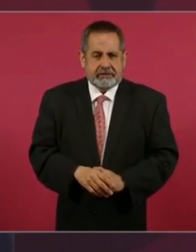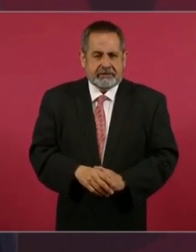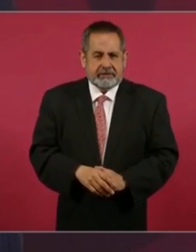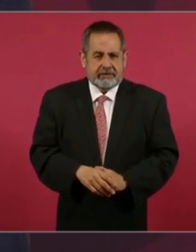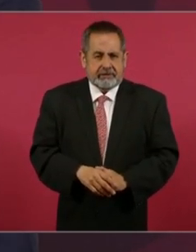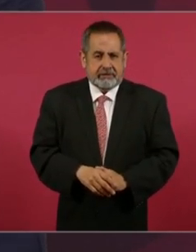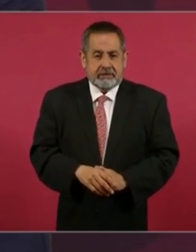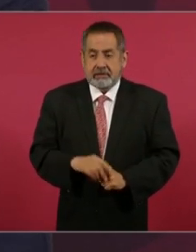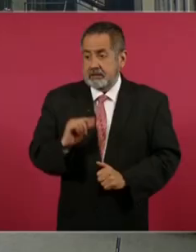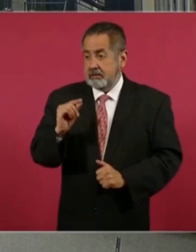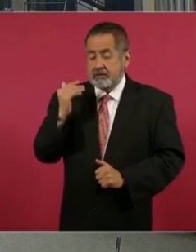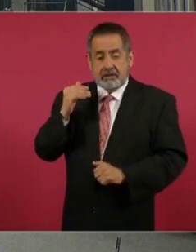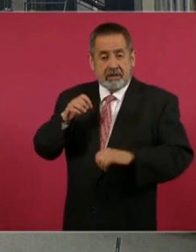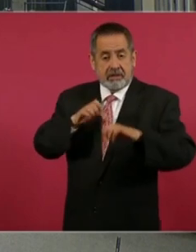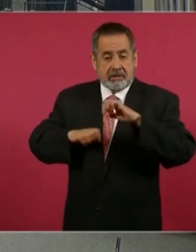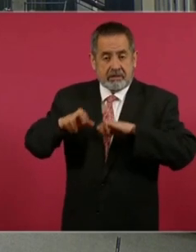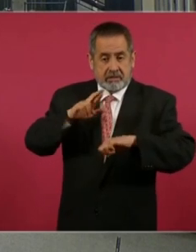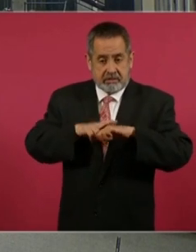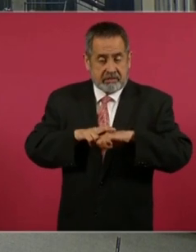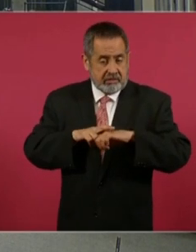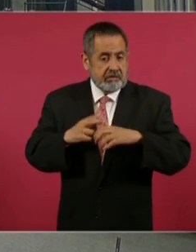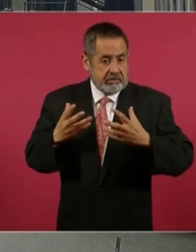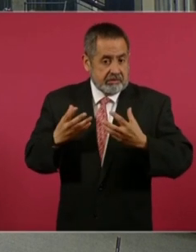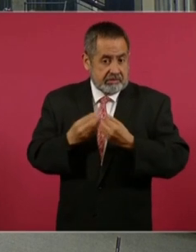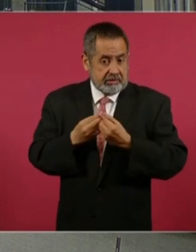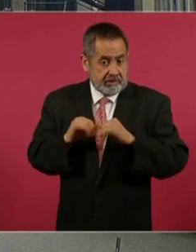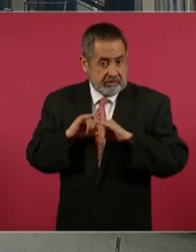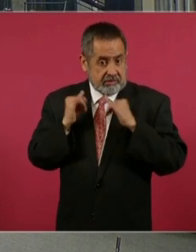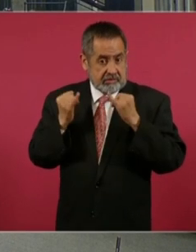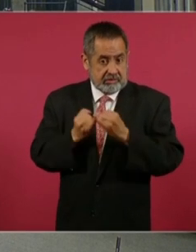ahora que vinieron los embajadores,